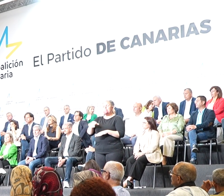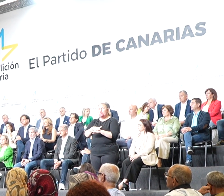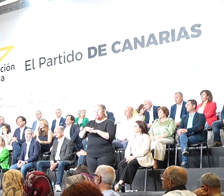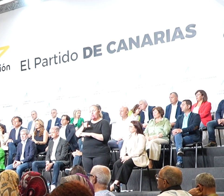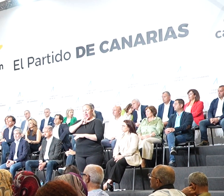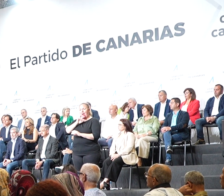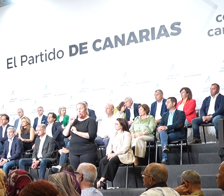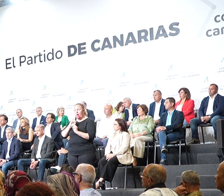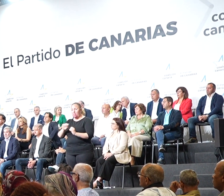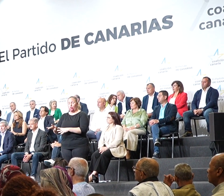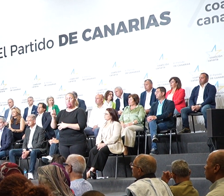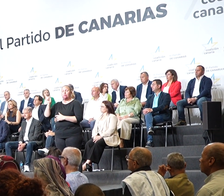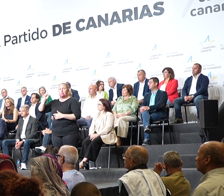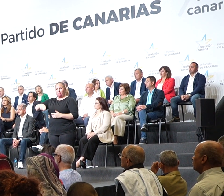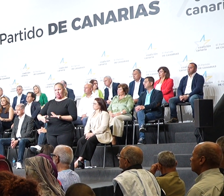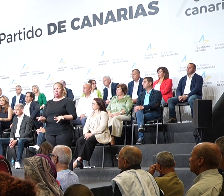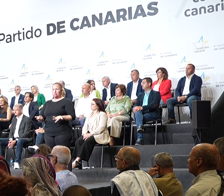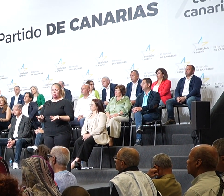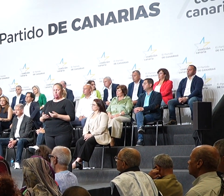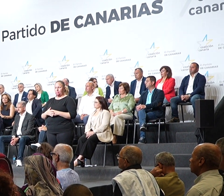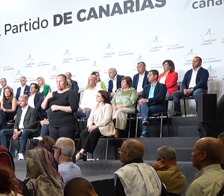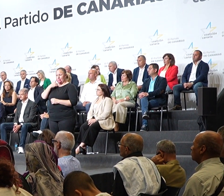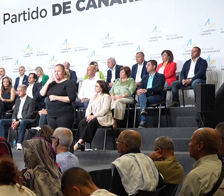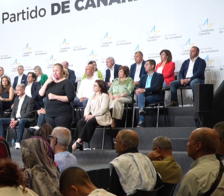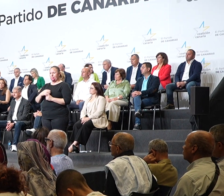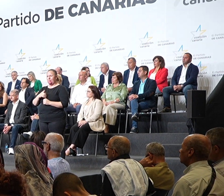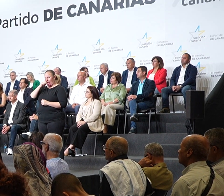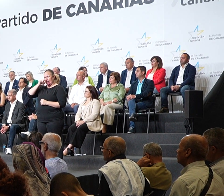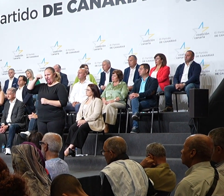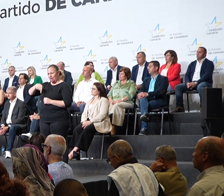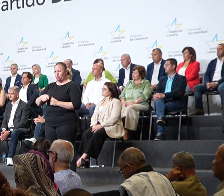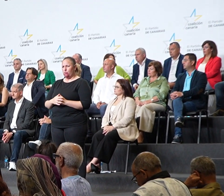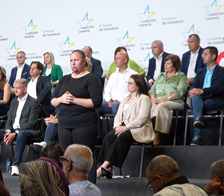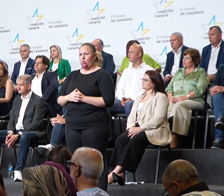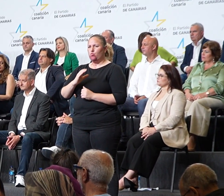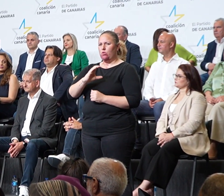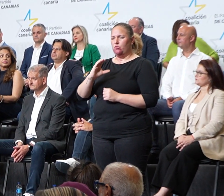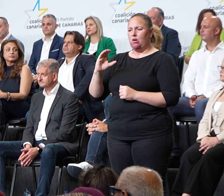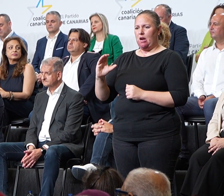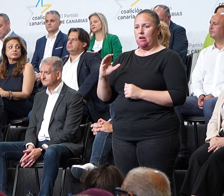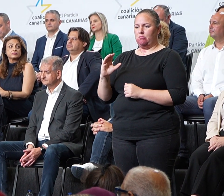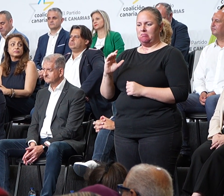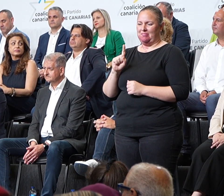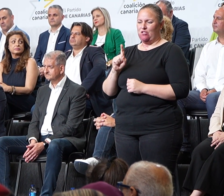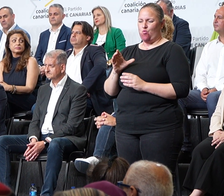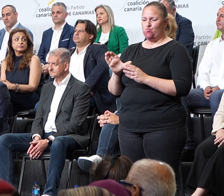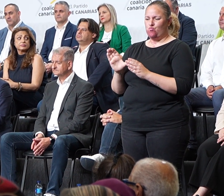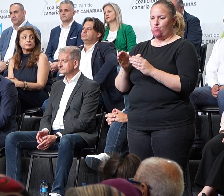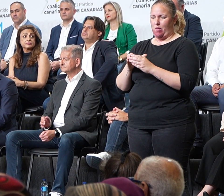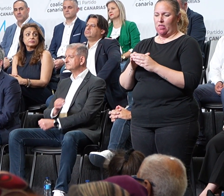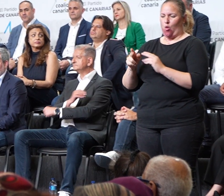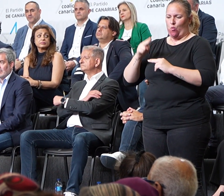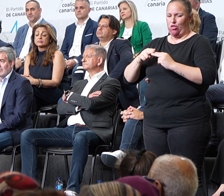Canarias. Y mire, este año, Coalición Canaria, que es un partido de